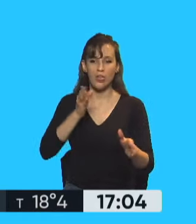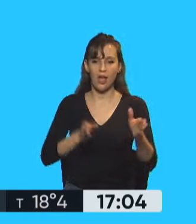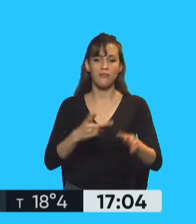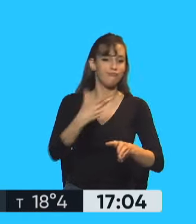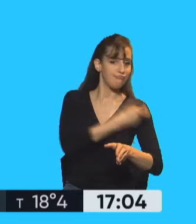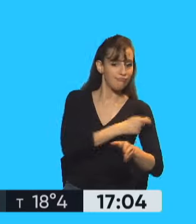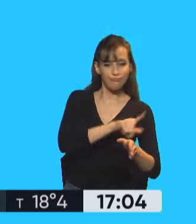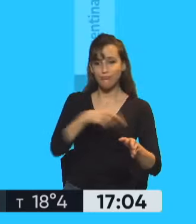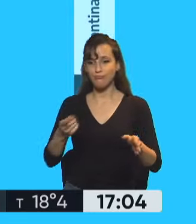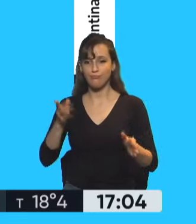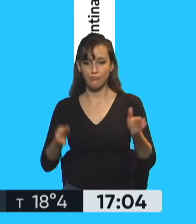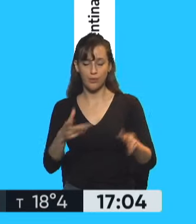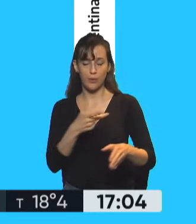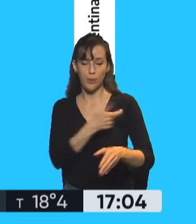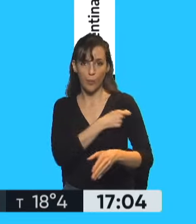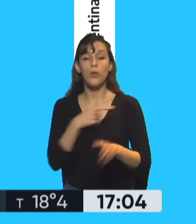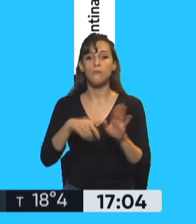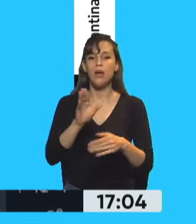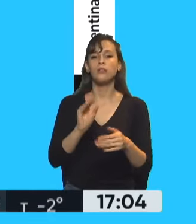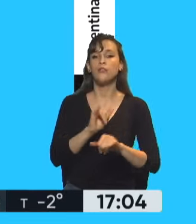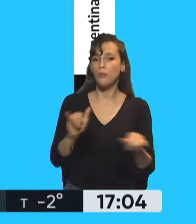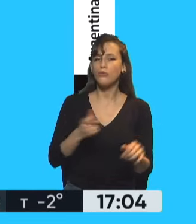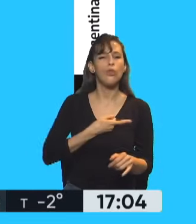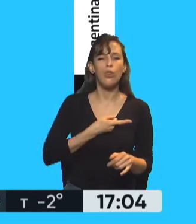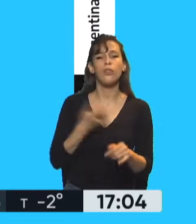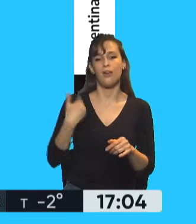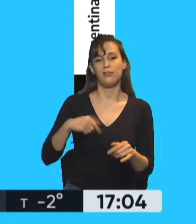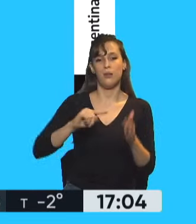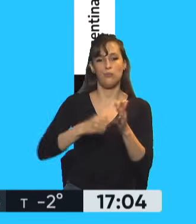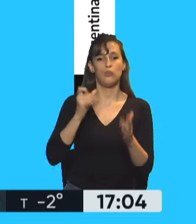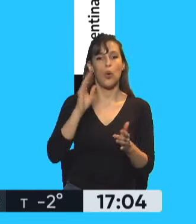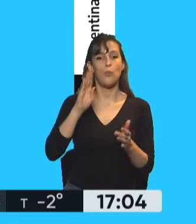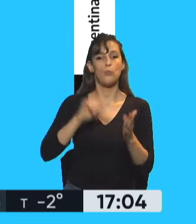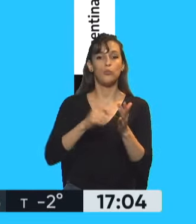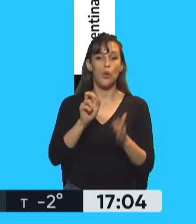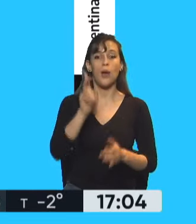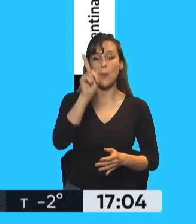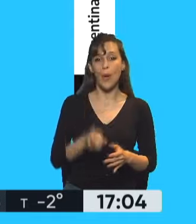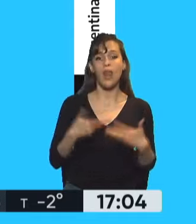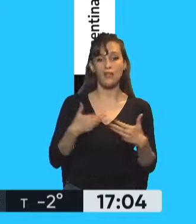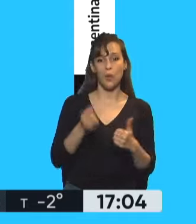entre una y otra. Más información en argentina.gov.ar